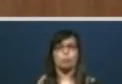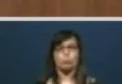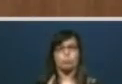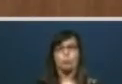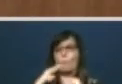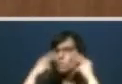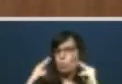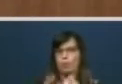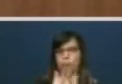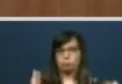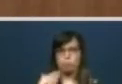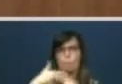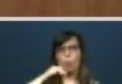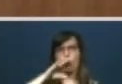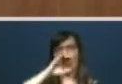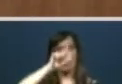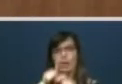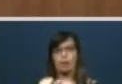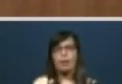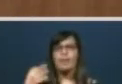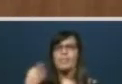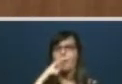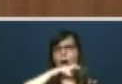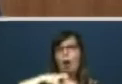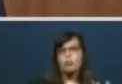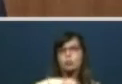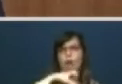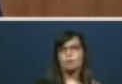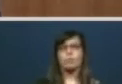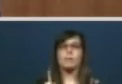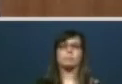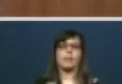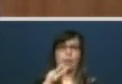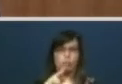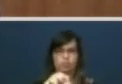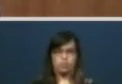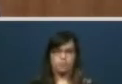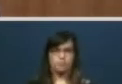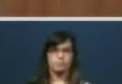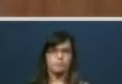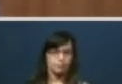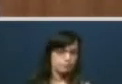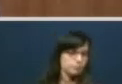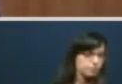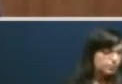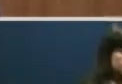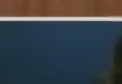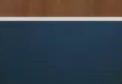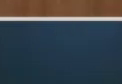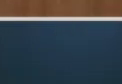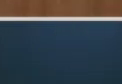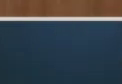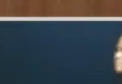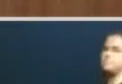y que se acompañará con la obligación de presentar todos los años su declaración de la renta señorías en relación directa